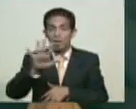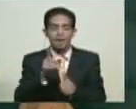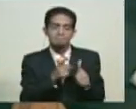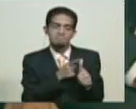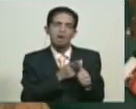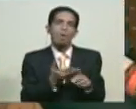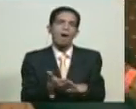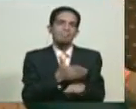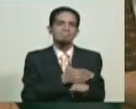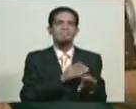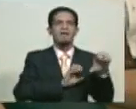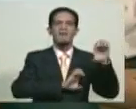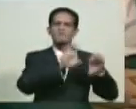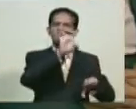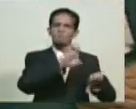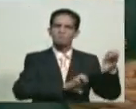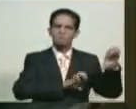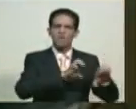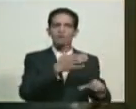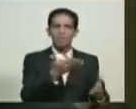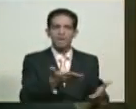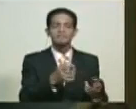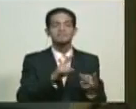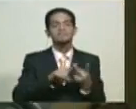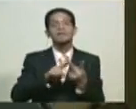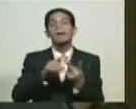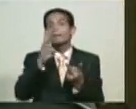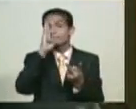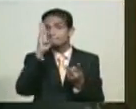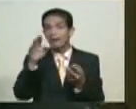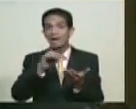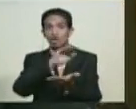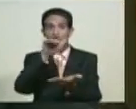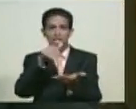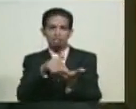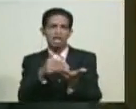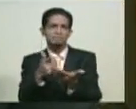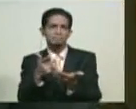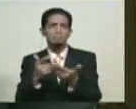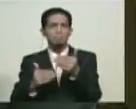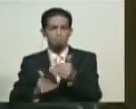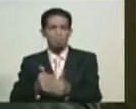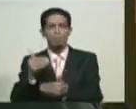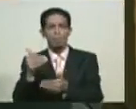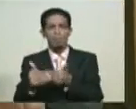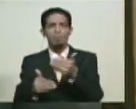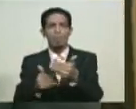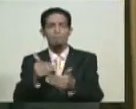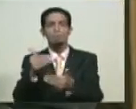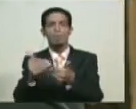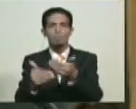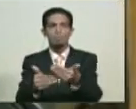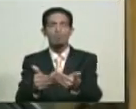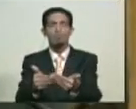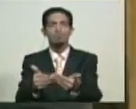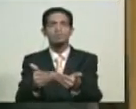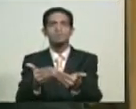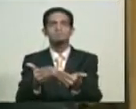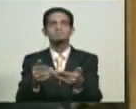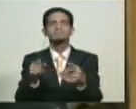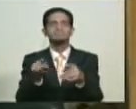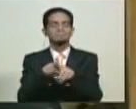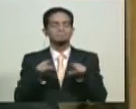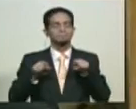parte. Por otro lado, el Banco Central de Venezuela ha venido cumpliendo todas las distintas fases que van a la par de todo lo